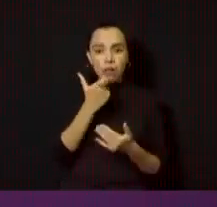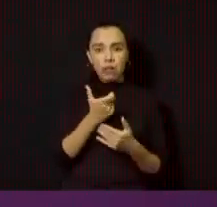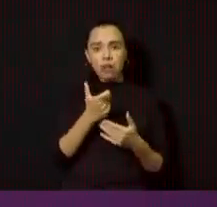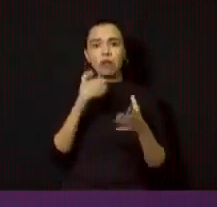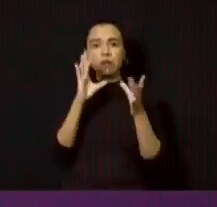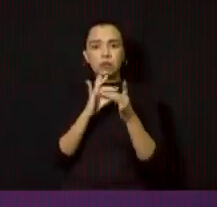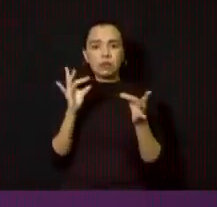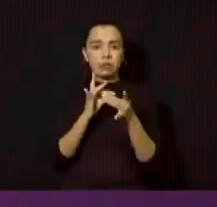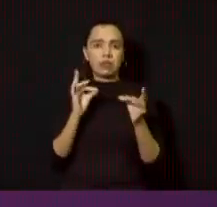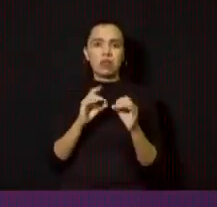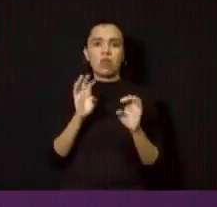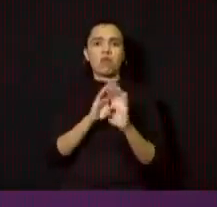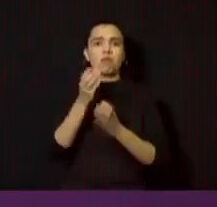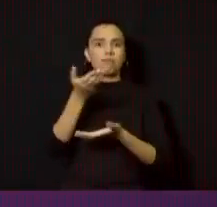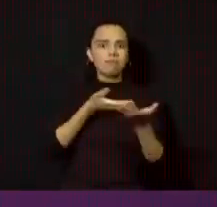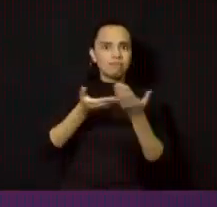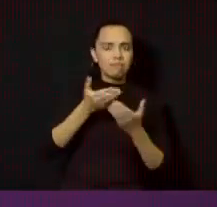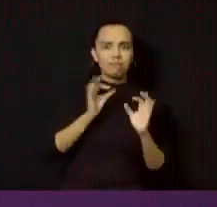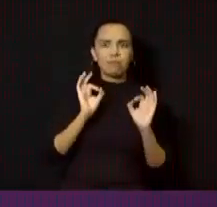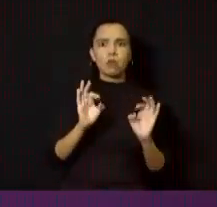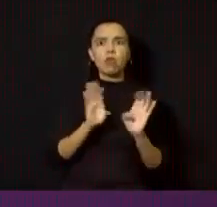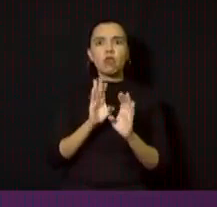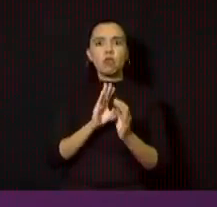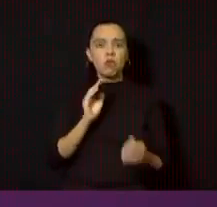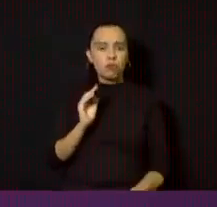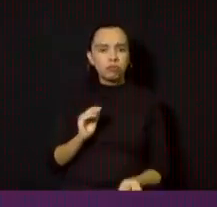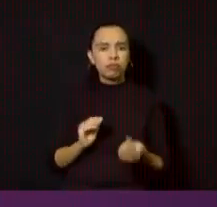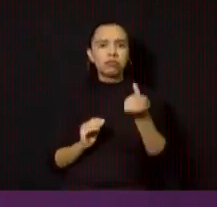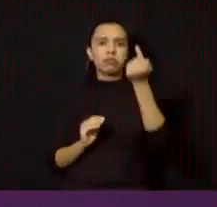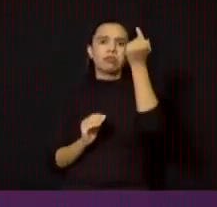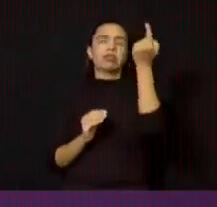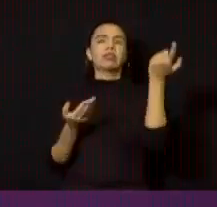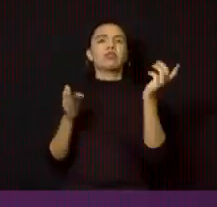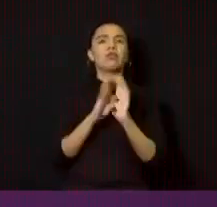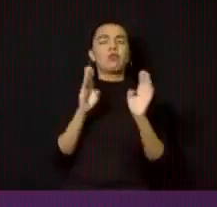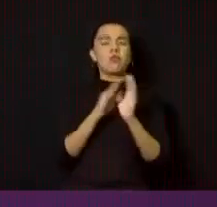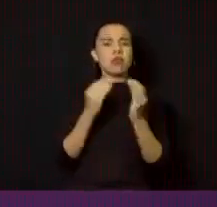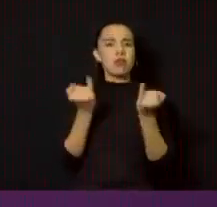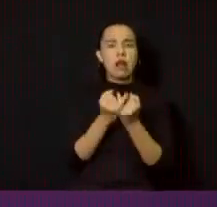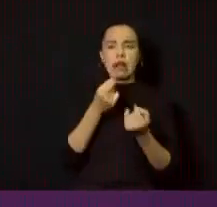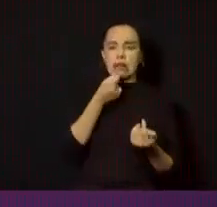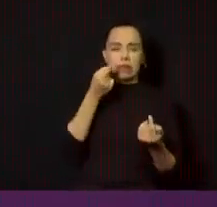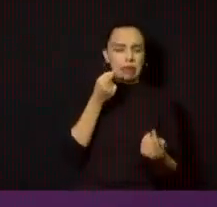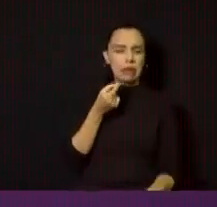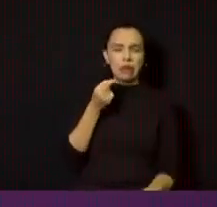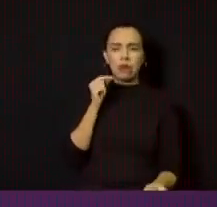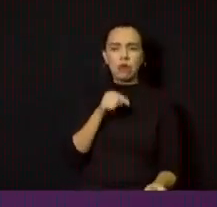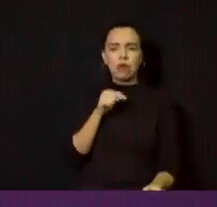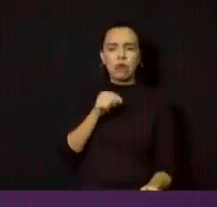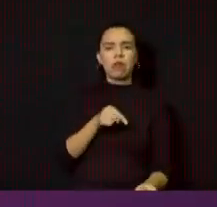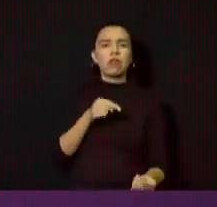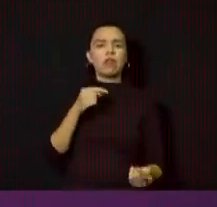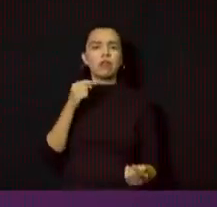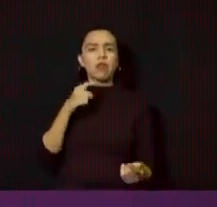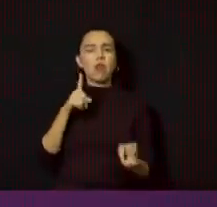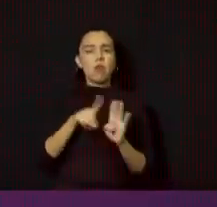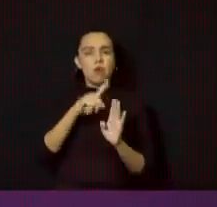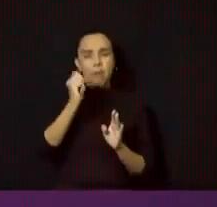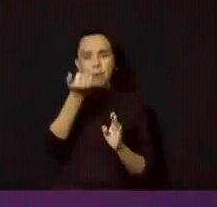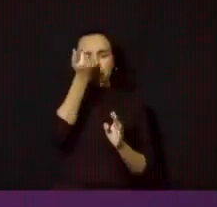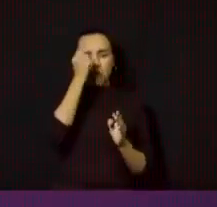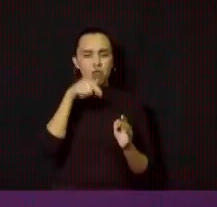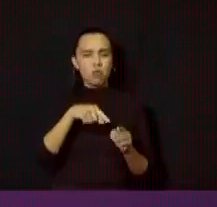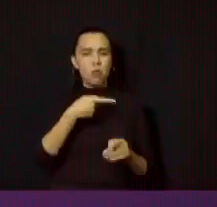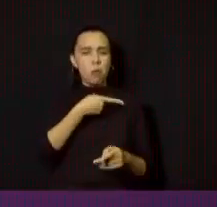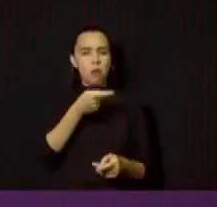compartes, cómo creciste y te imprimieron desde niño esta mentalidad de pobre,